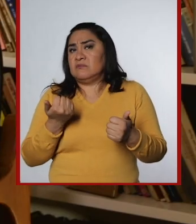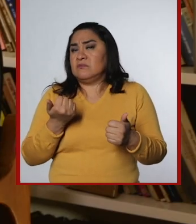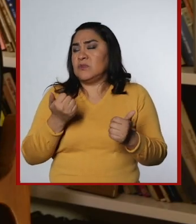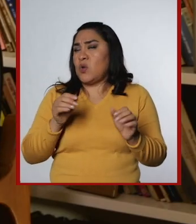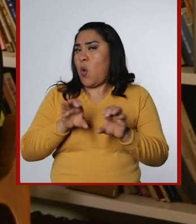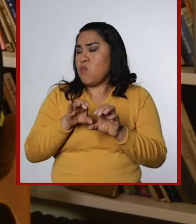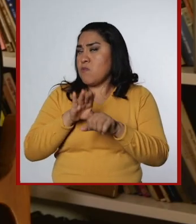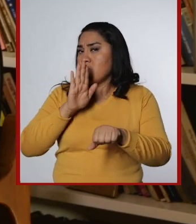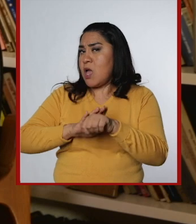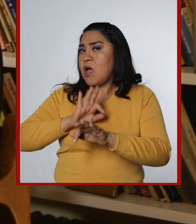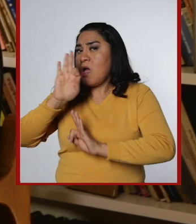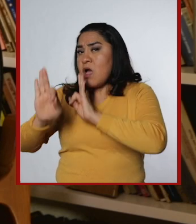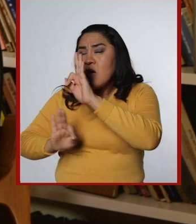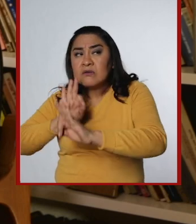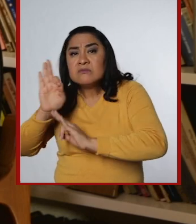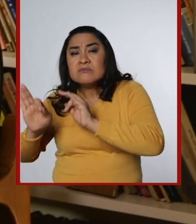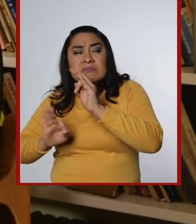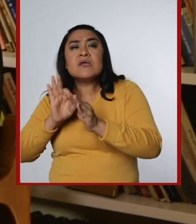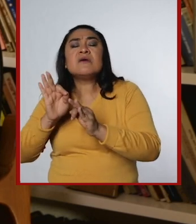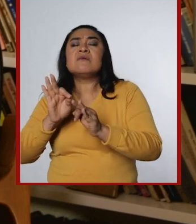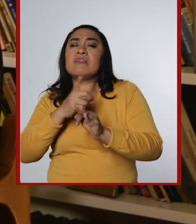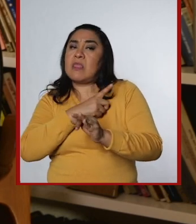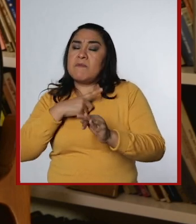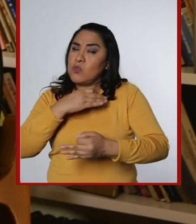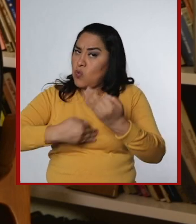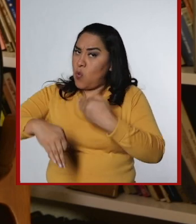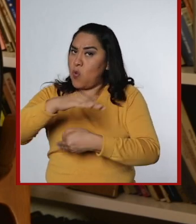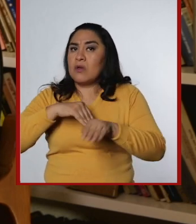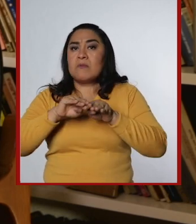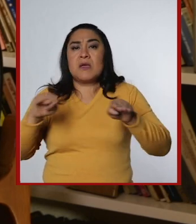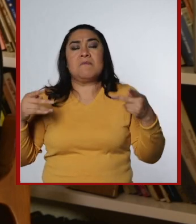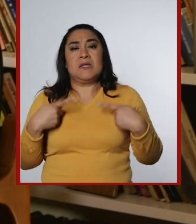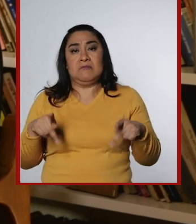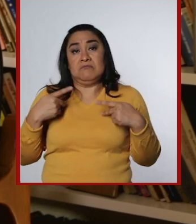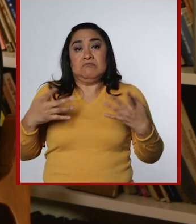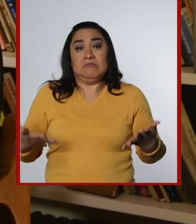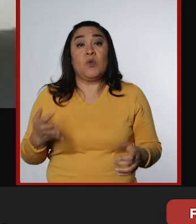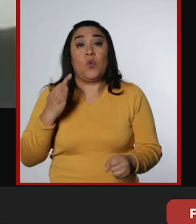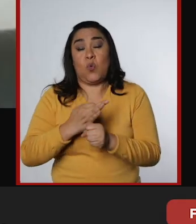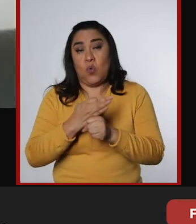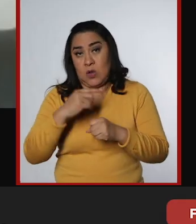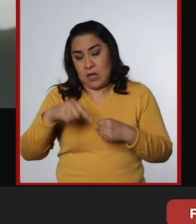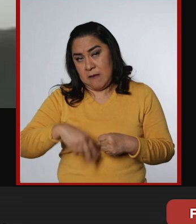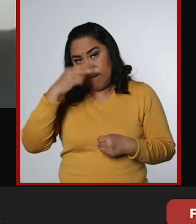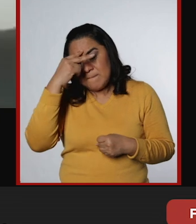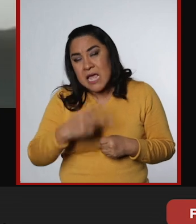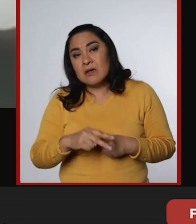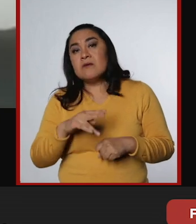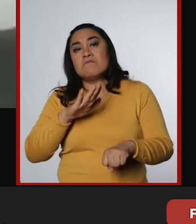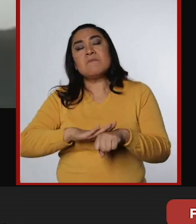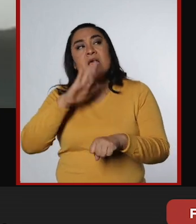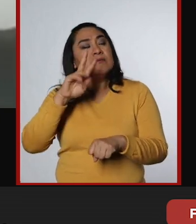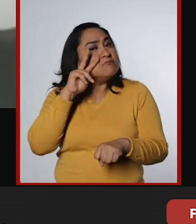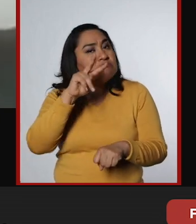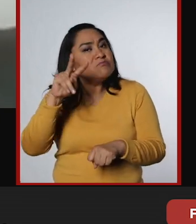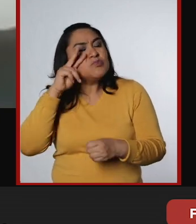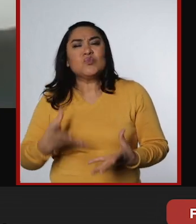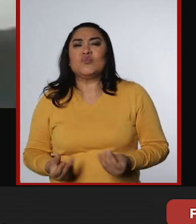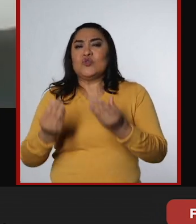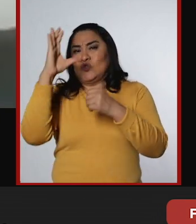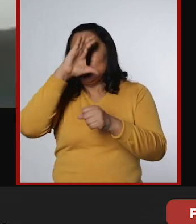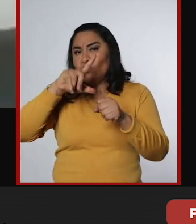privilegios, sino de todos los derechos para todas las personas. Y en esa ruta, pues México ahora se reivindica mucho más pluricultural, y